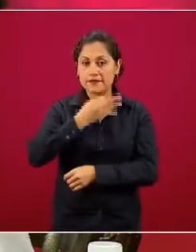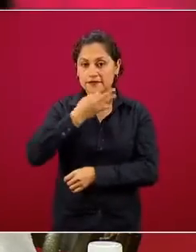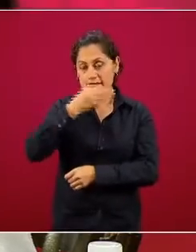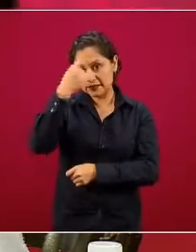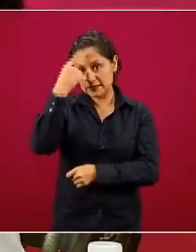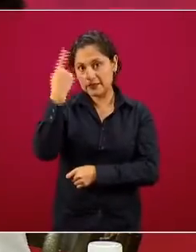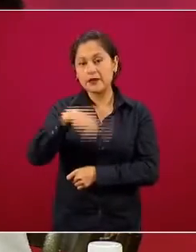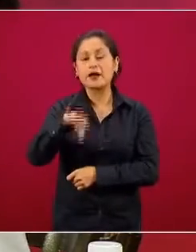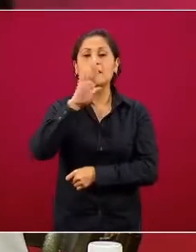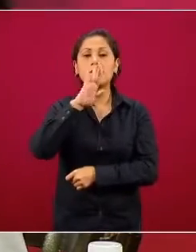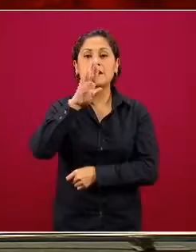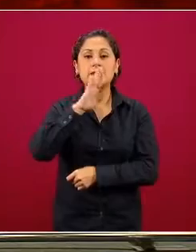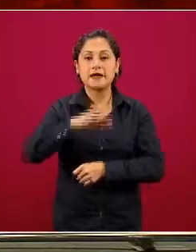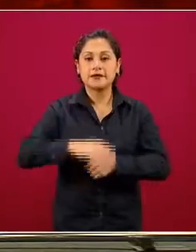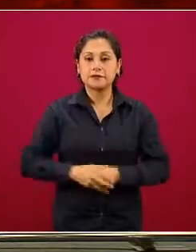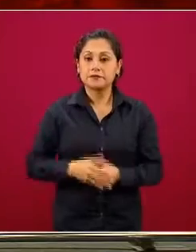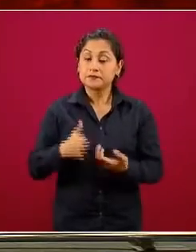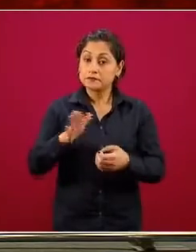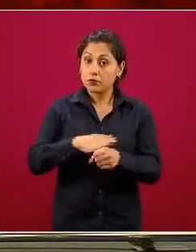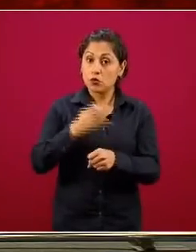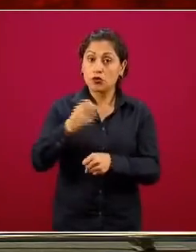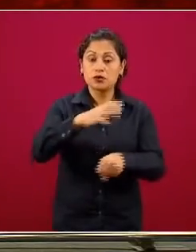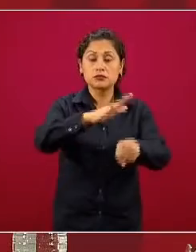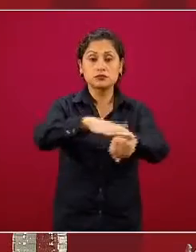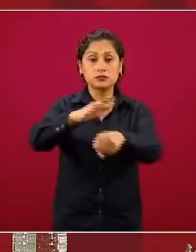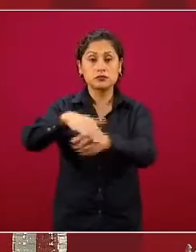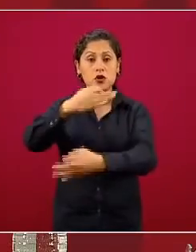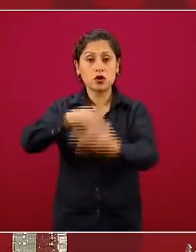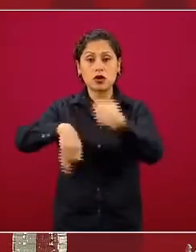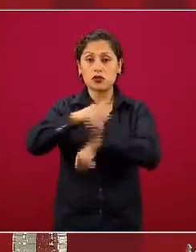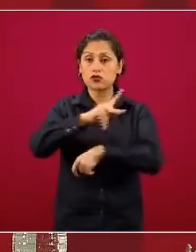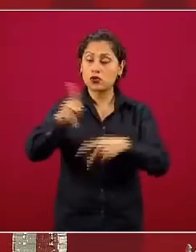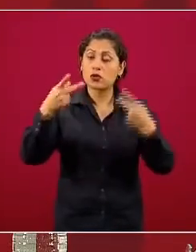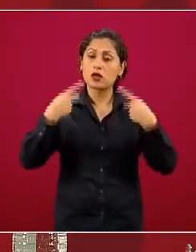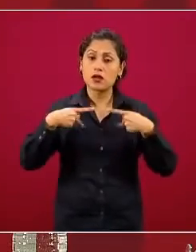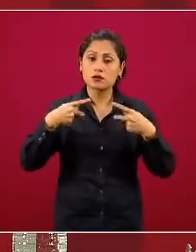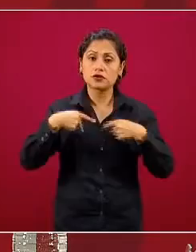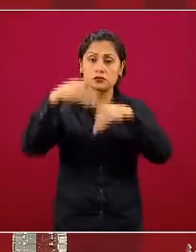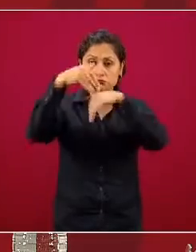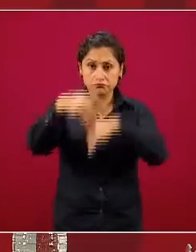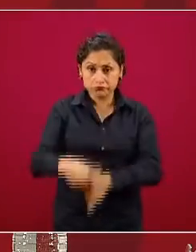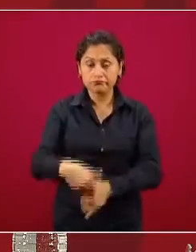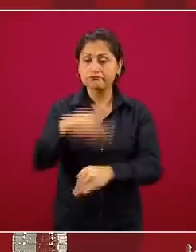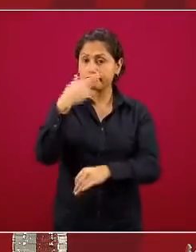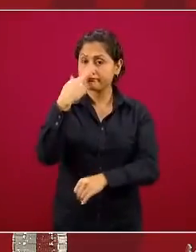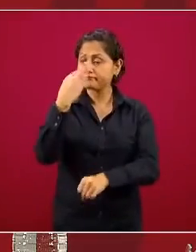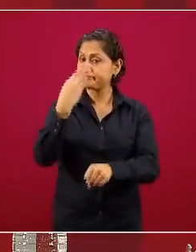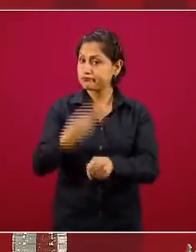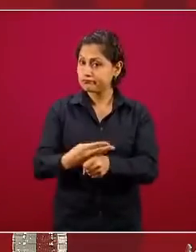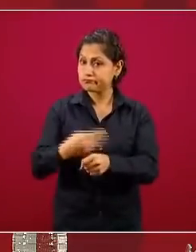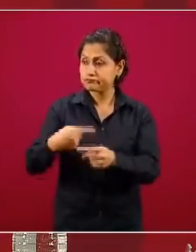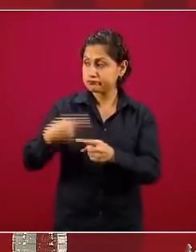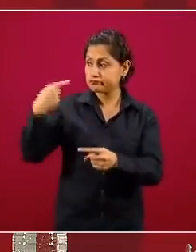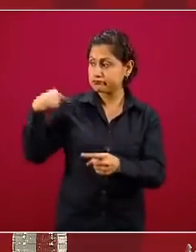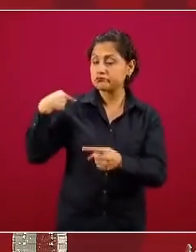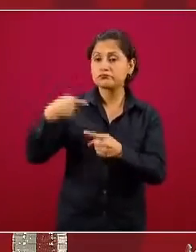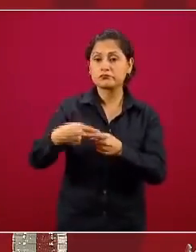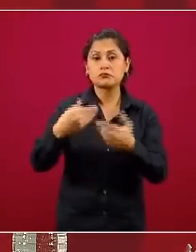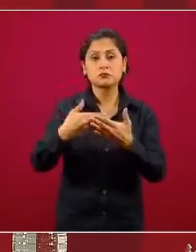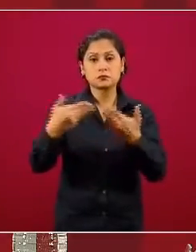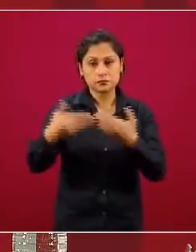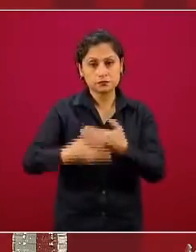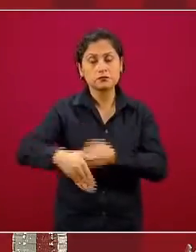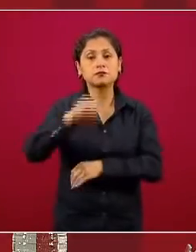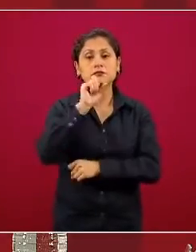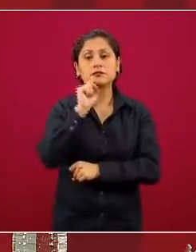Entonces, es un llamado a toda la ciudadanía a que seamos responsables, como lo hemos hecho. Siempre lo he dicho, en los gobiernos tenemos